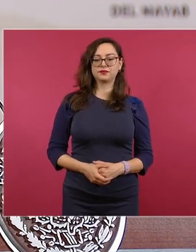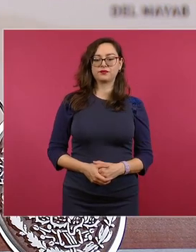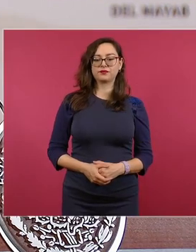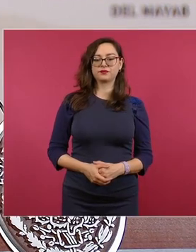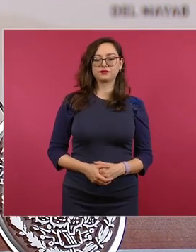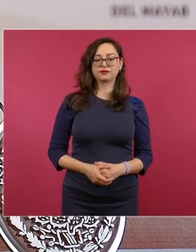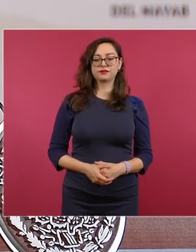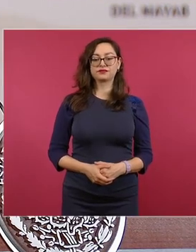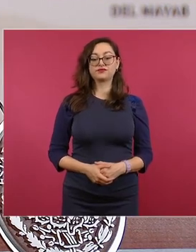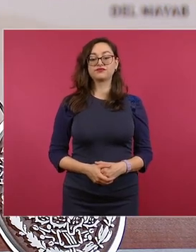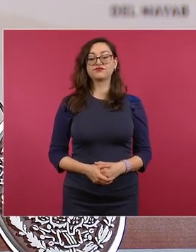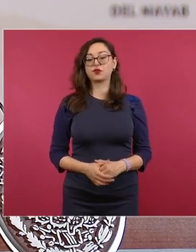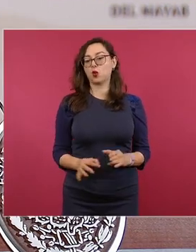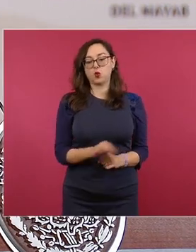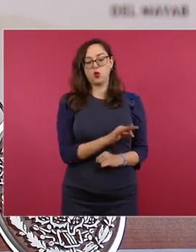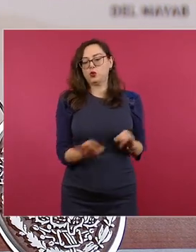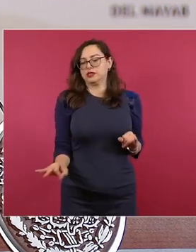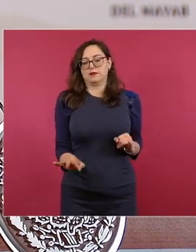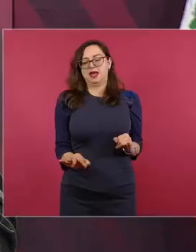Y una postdata,